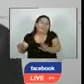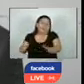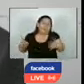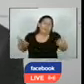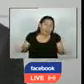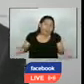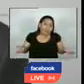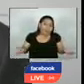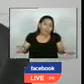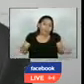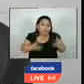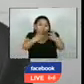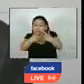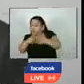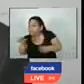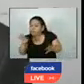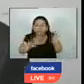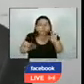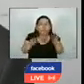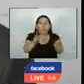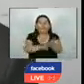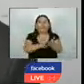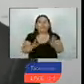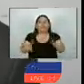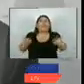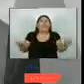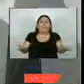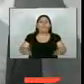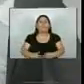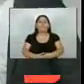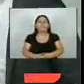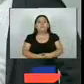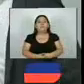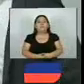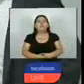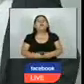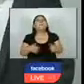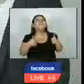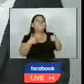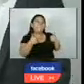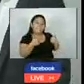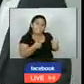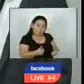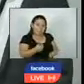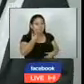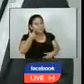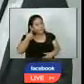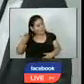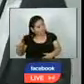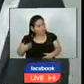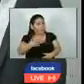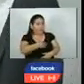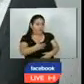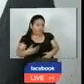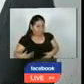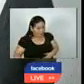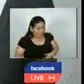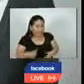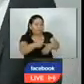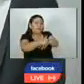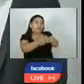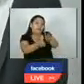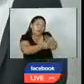ver a qué empresa contratan y cuál es la razón. Bien, magistrado, ahí escuchábamos las declaraciones del presidente de la